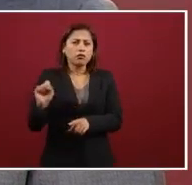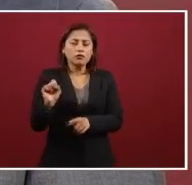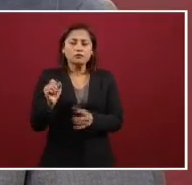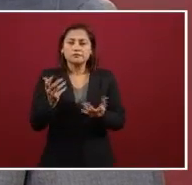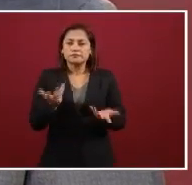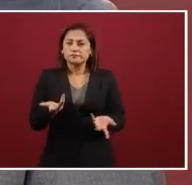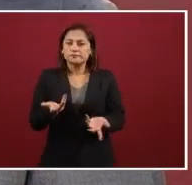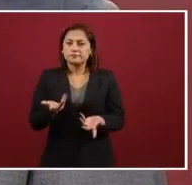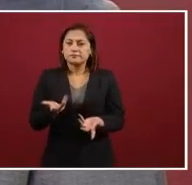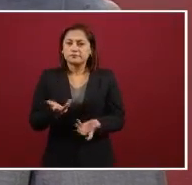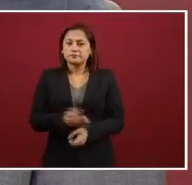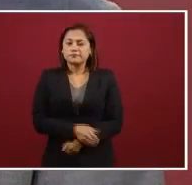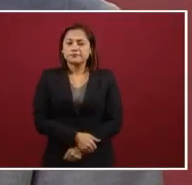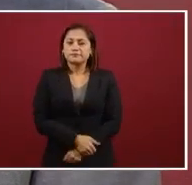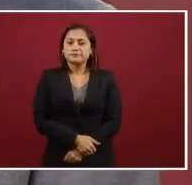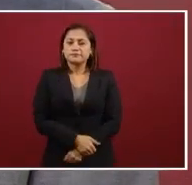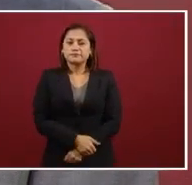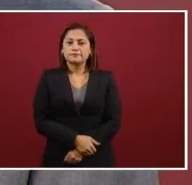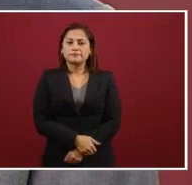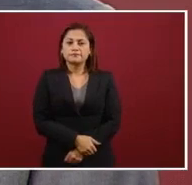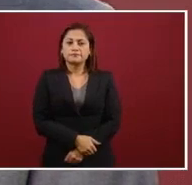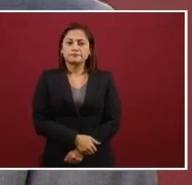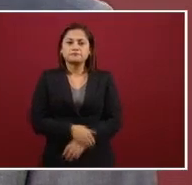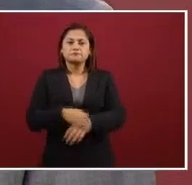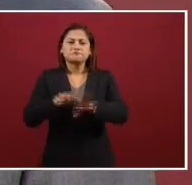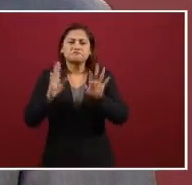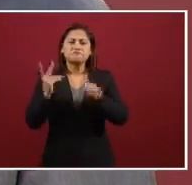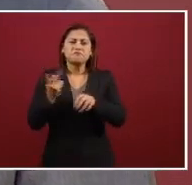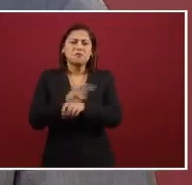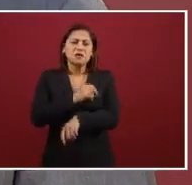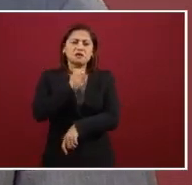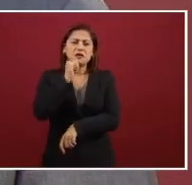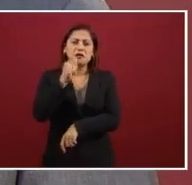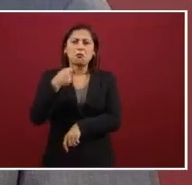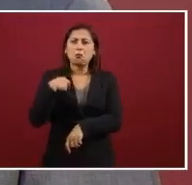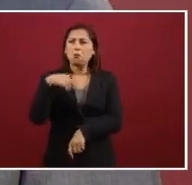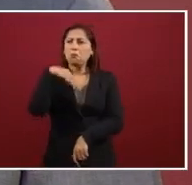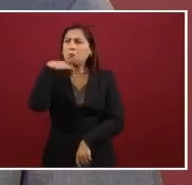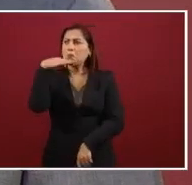y que se podía salir bajo fianza